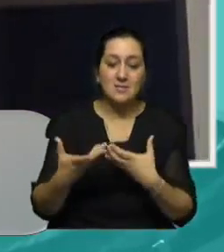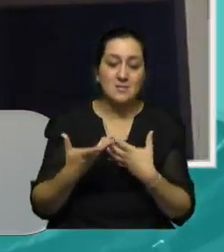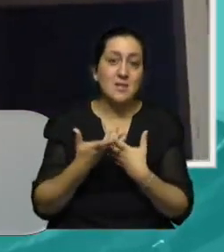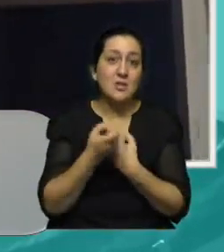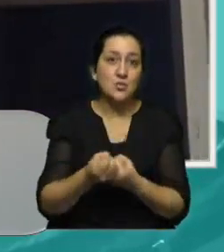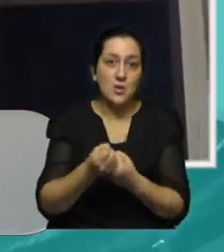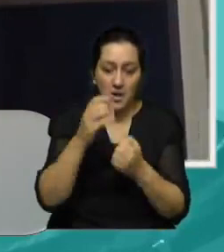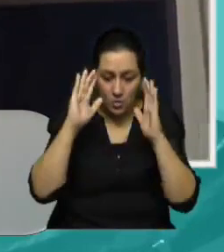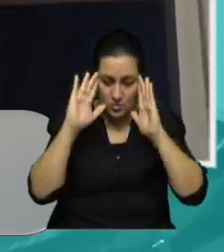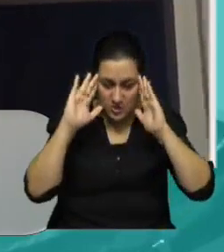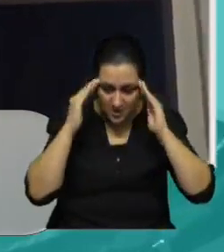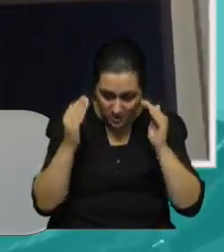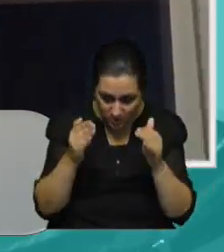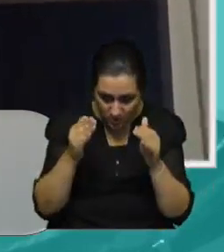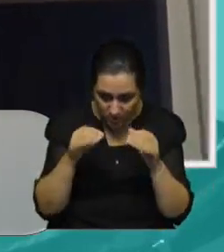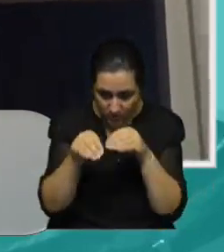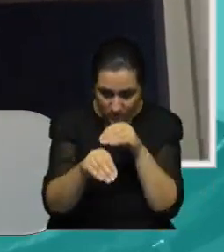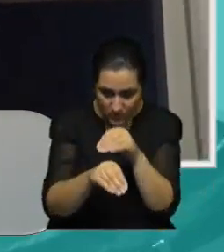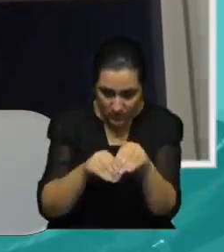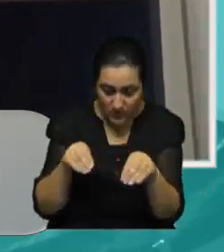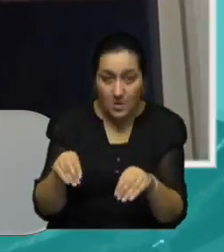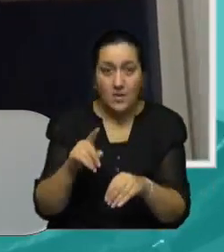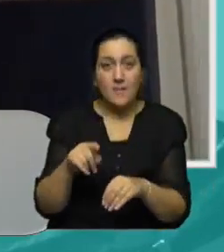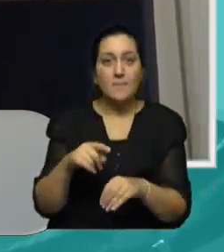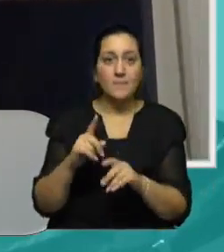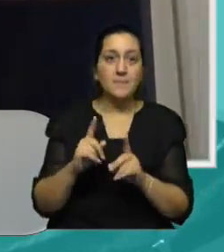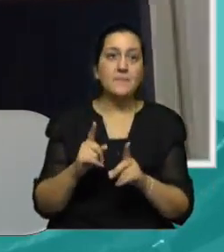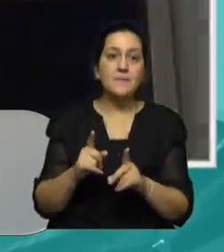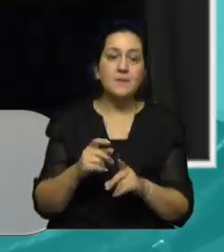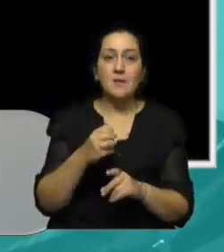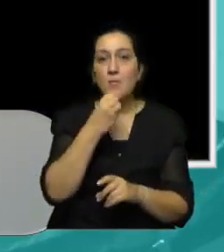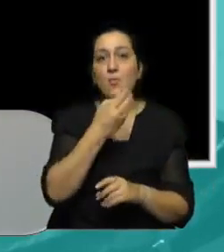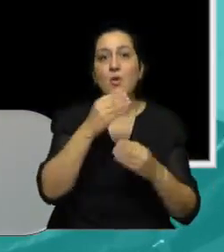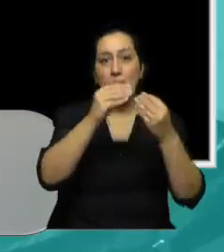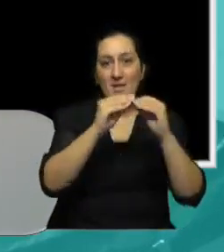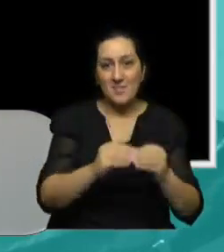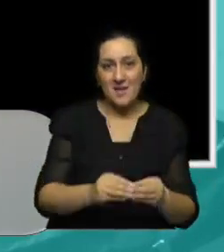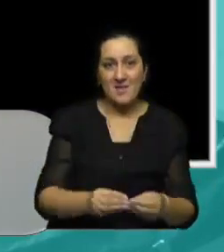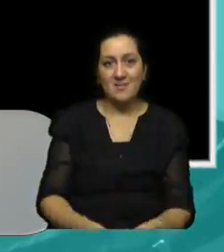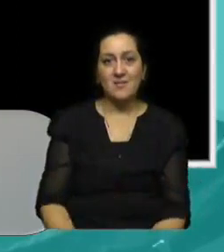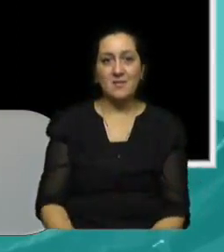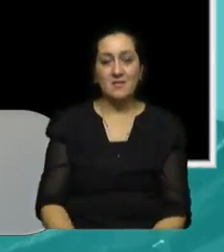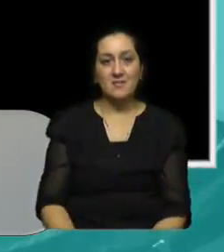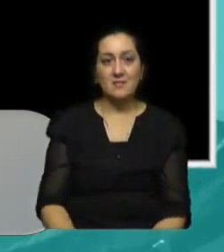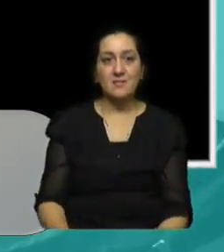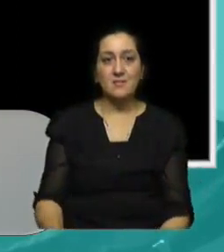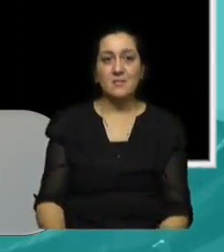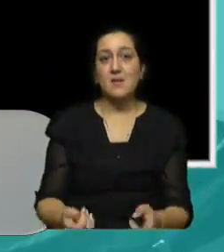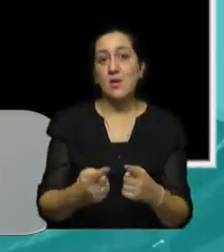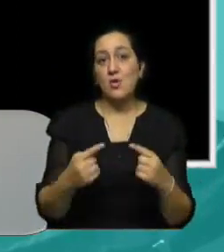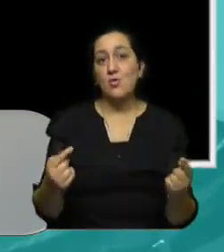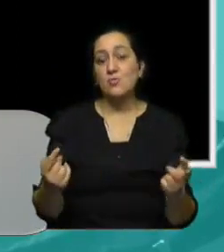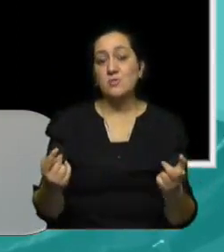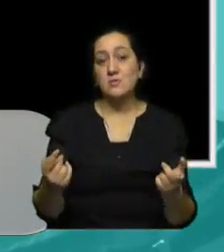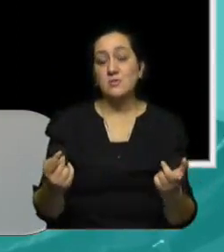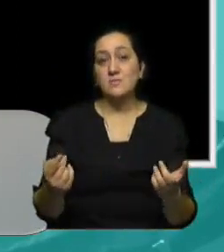ya eso te ayuda en todo. Y después sos bastante bueno en matemáticas y en cosas así en las que,